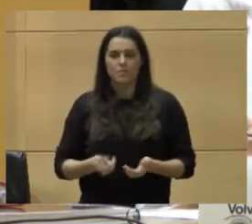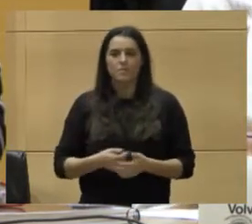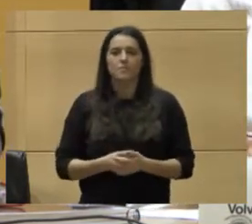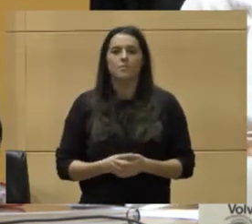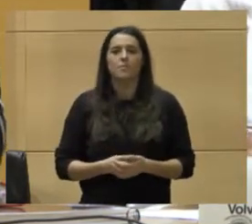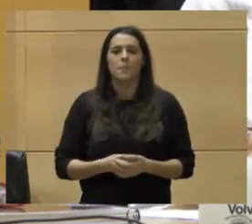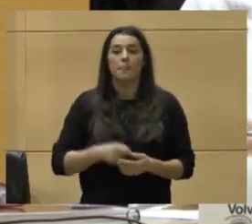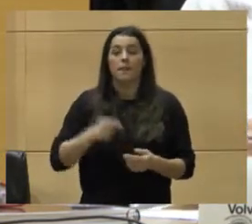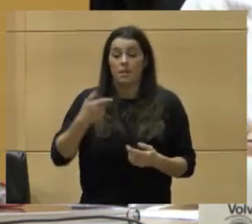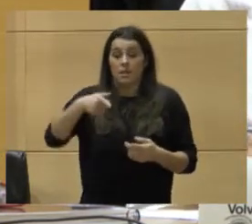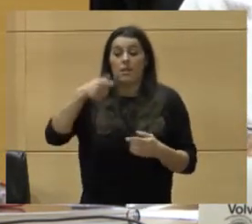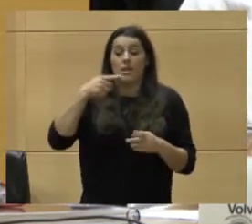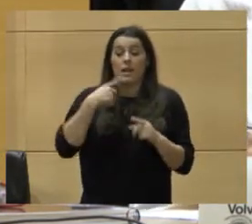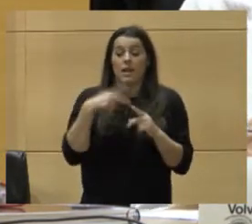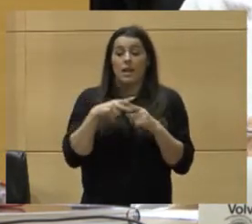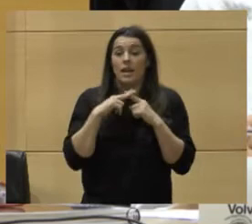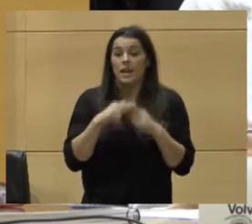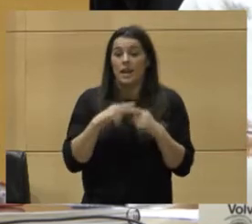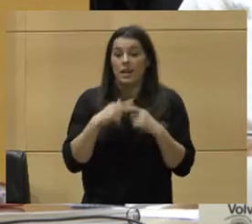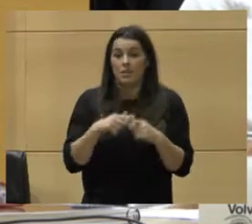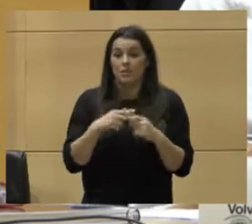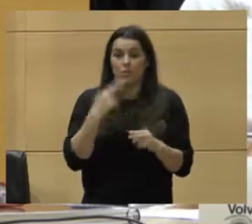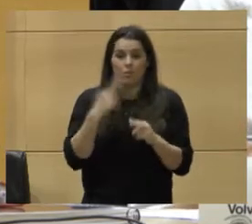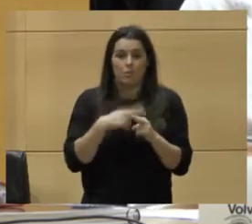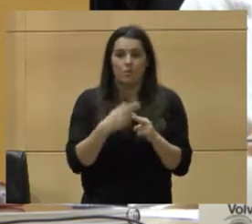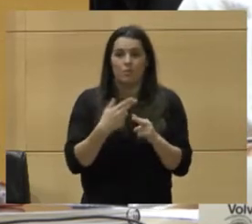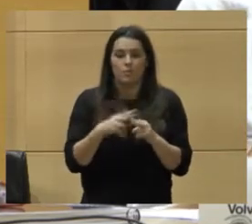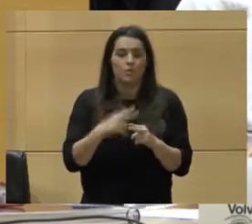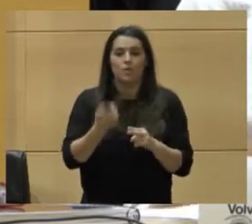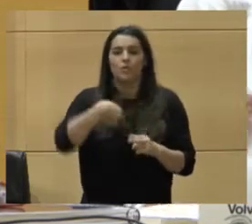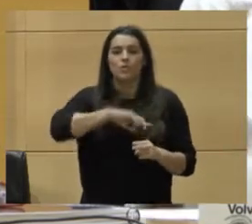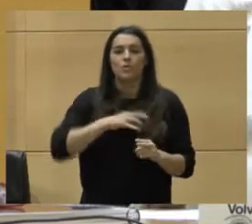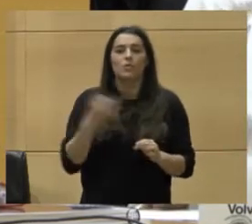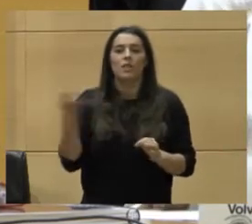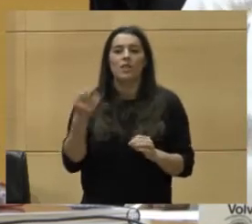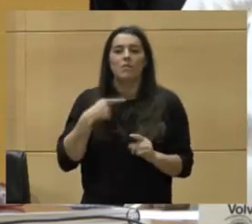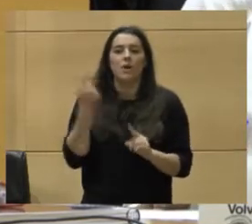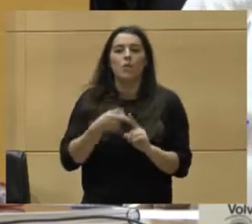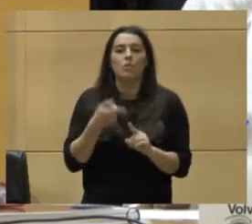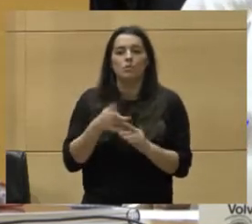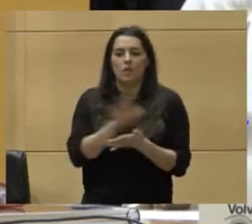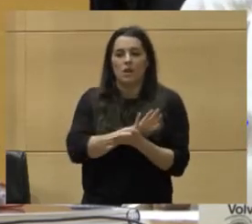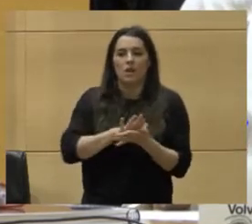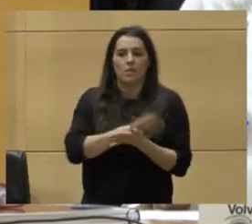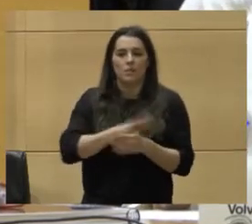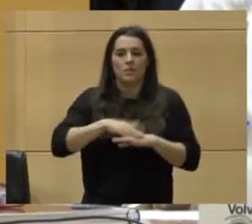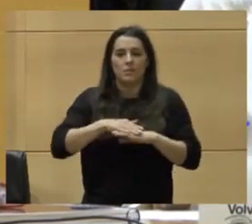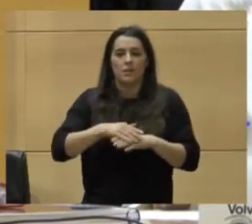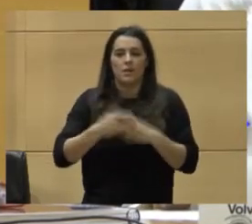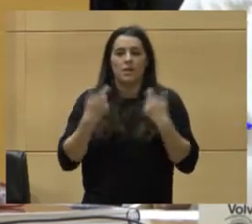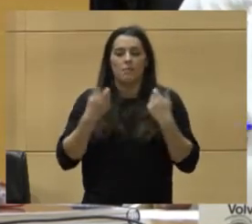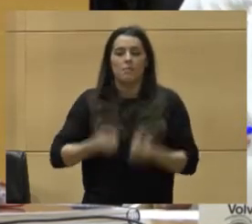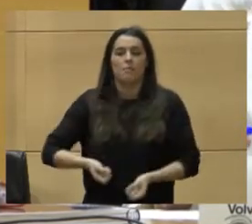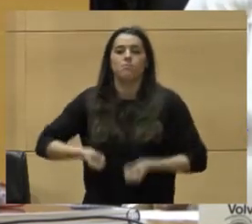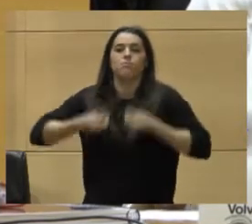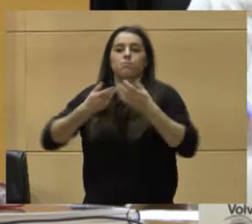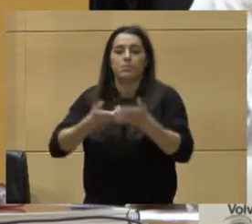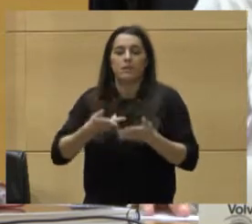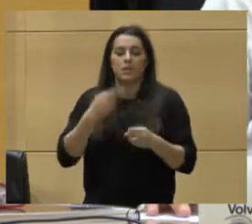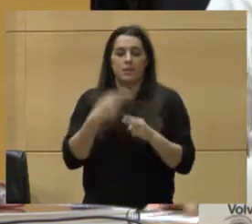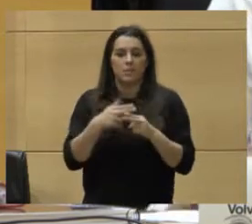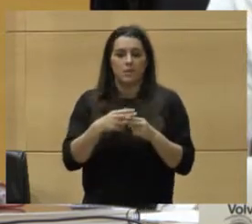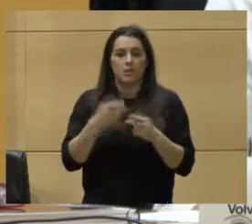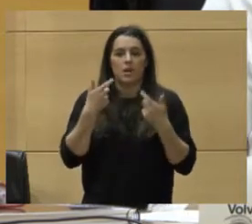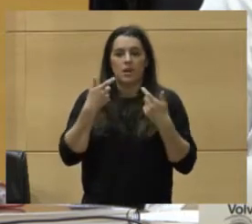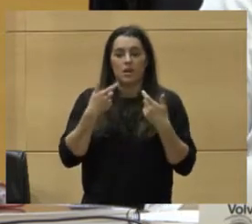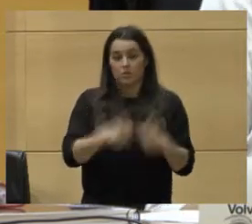sobre el que nosotros tenemos que caminar sobre el que tenemos que lanzar nuestra propuesta política a los sectores populares creo que el proceso